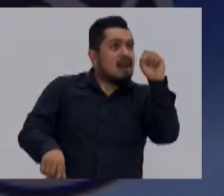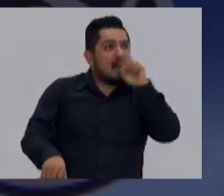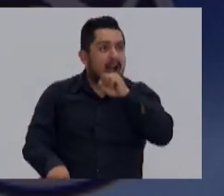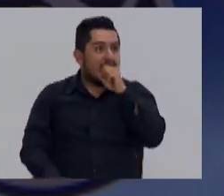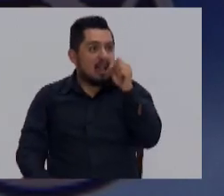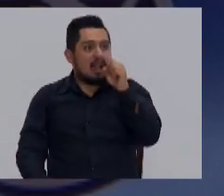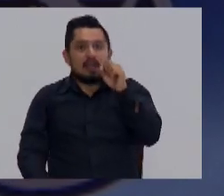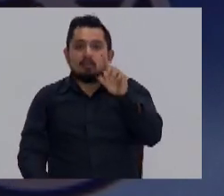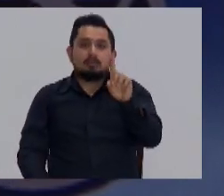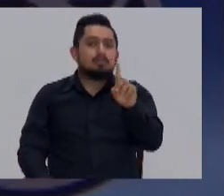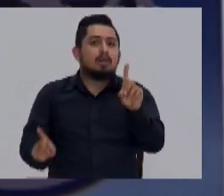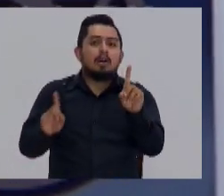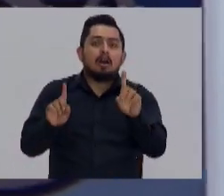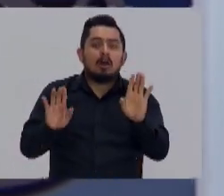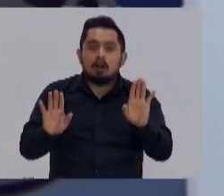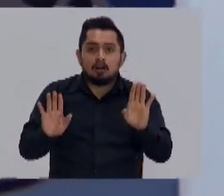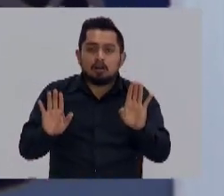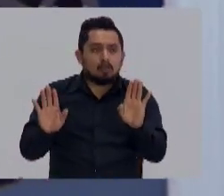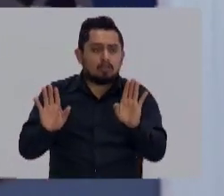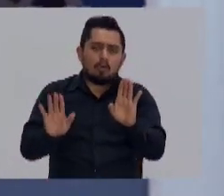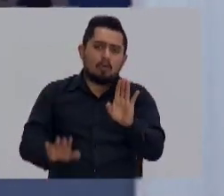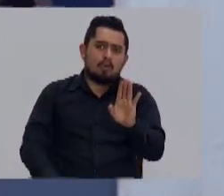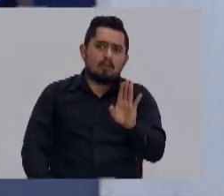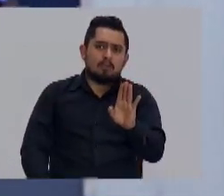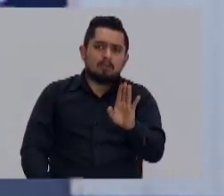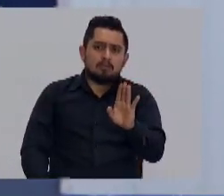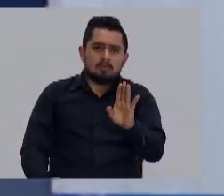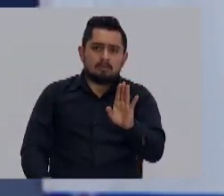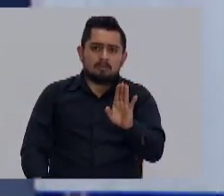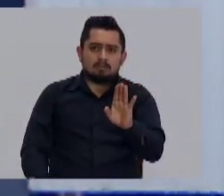polvo eres, no vales nada. No.